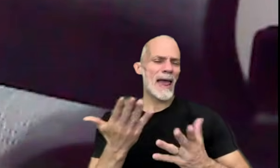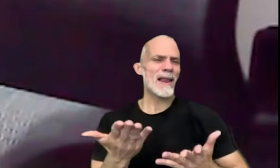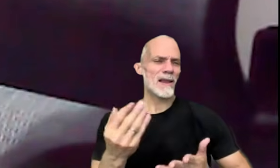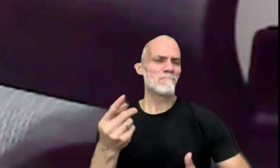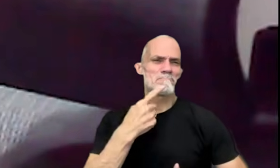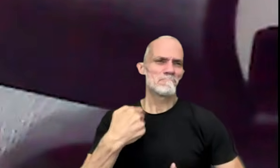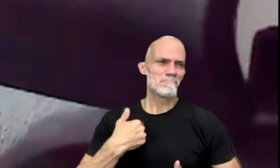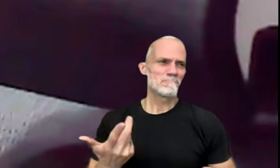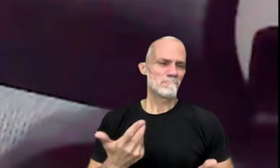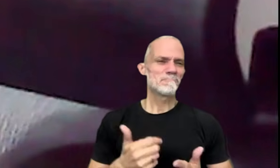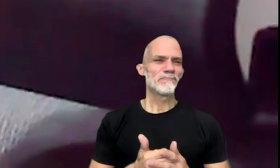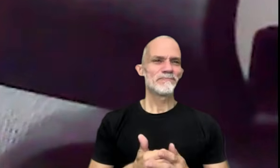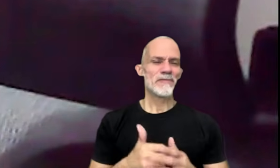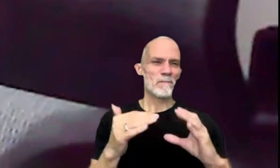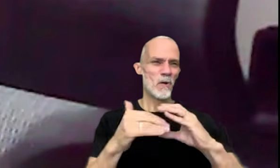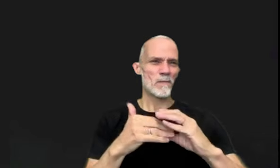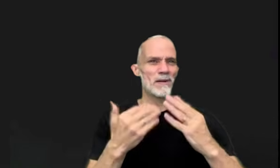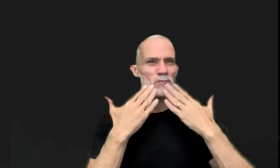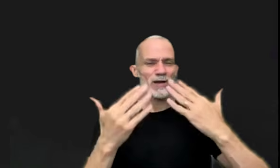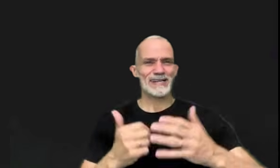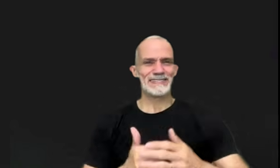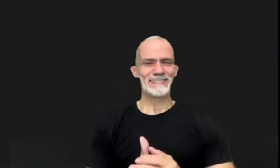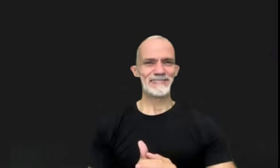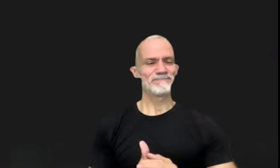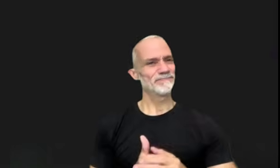pueden, digamos, transmitir vía mail.